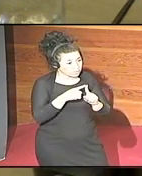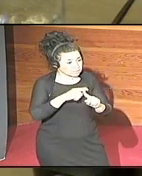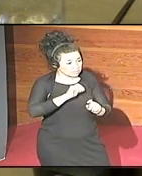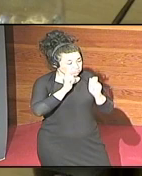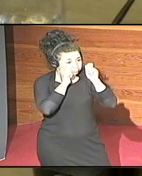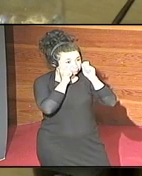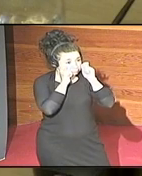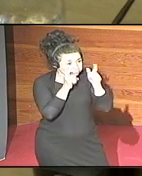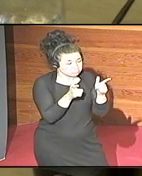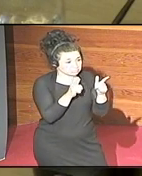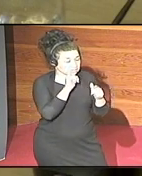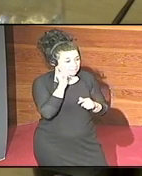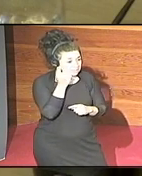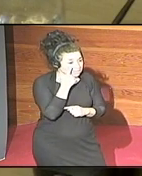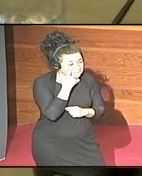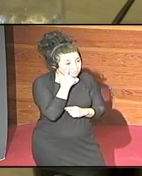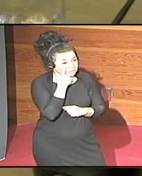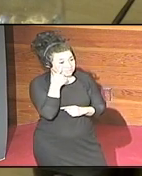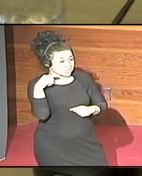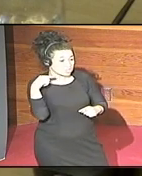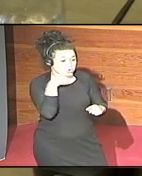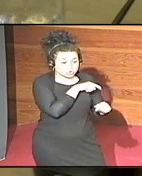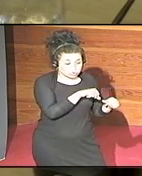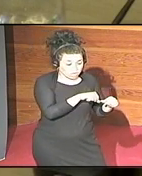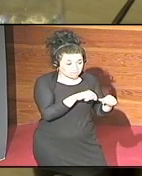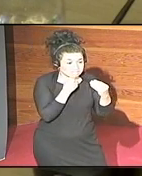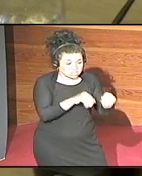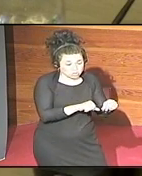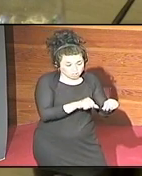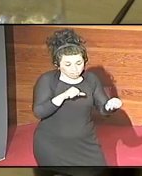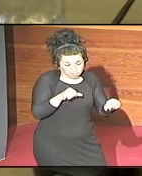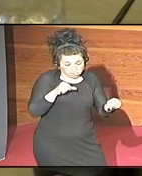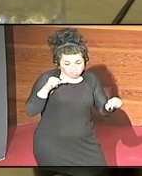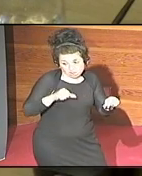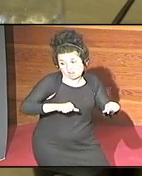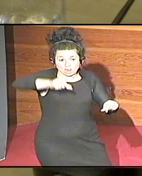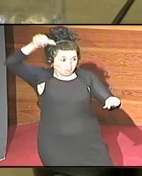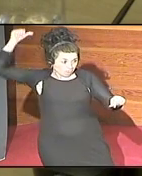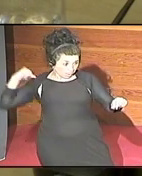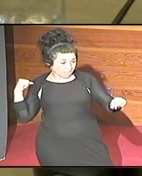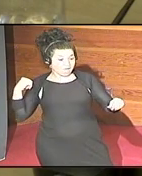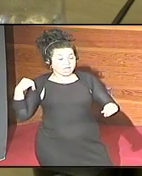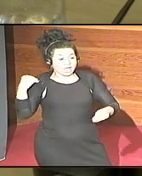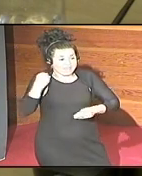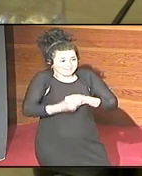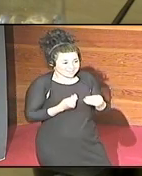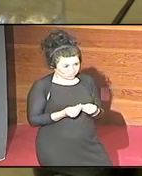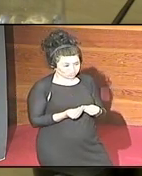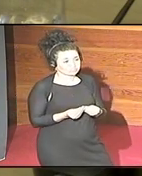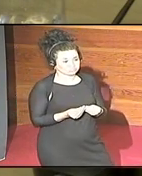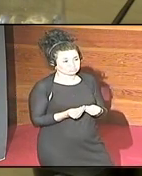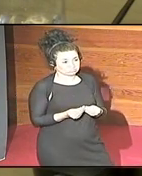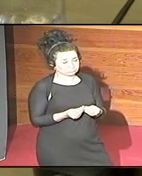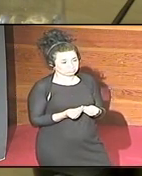Rusia en su historia reciente y no tan reciente ha estado haciendo a